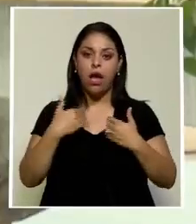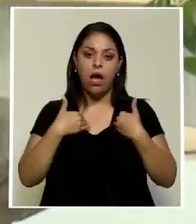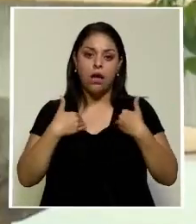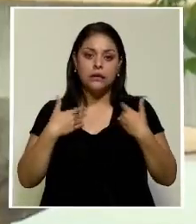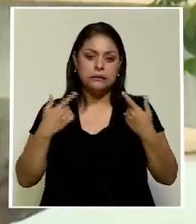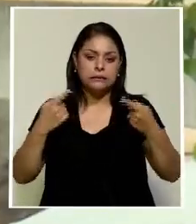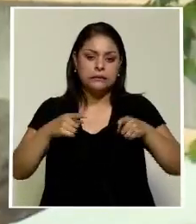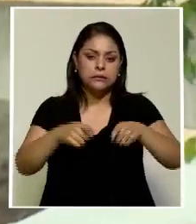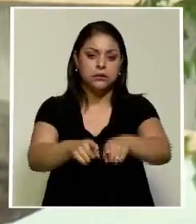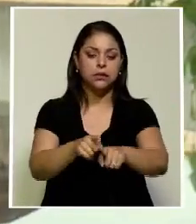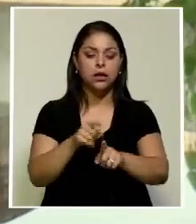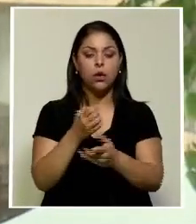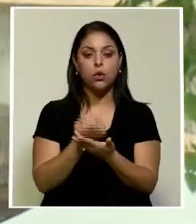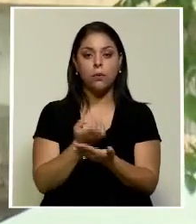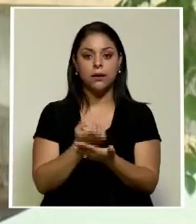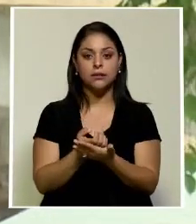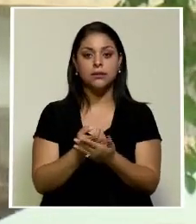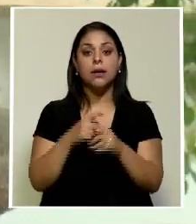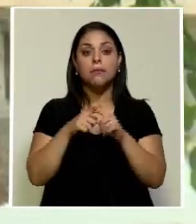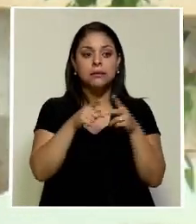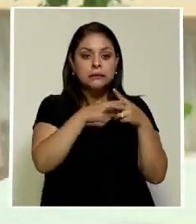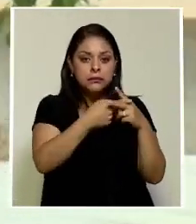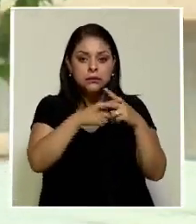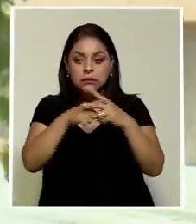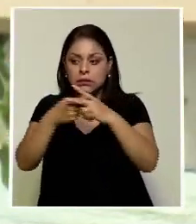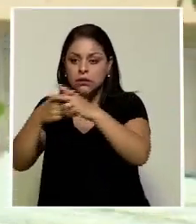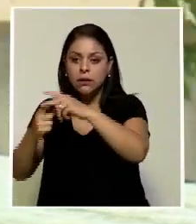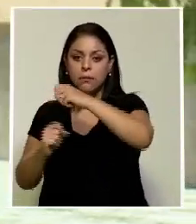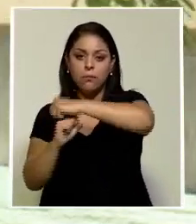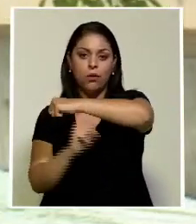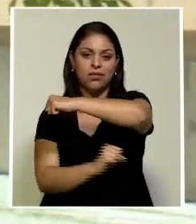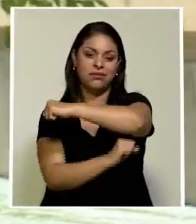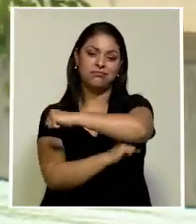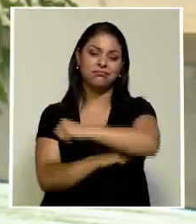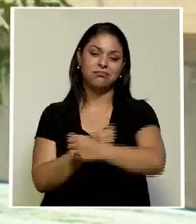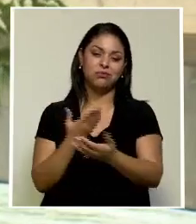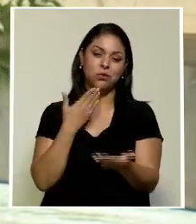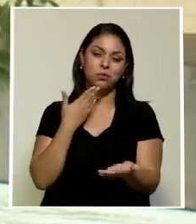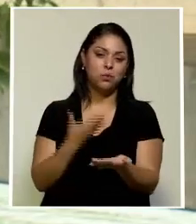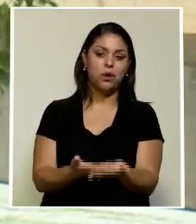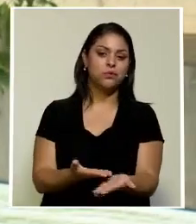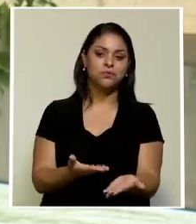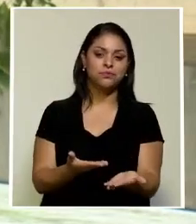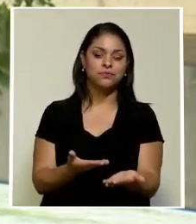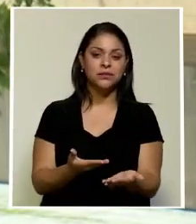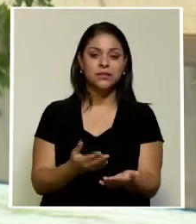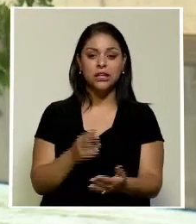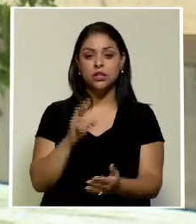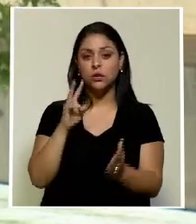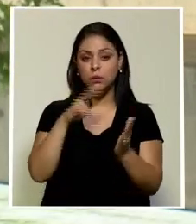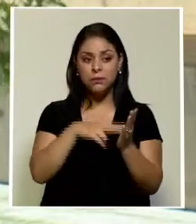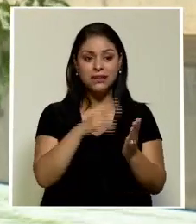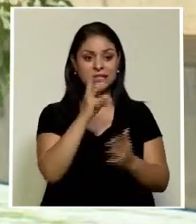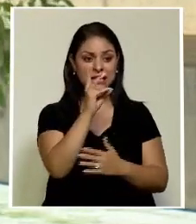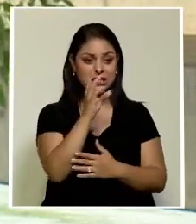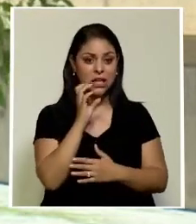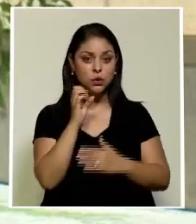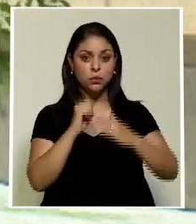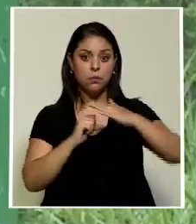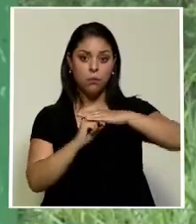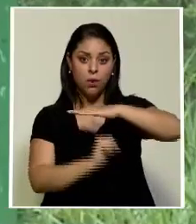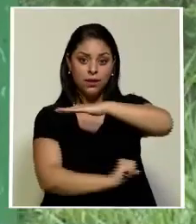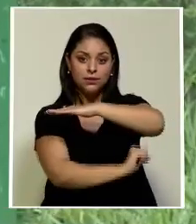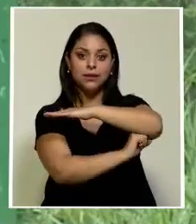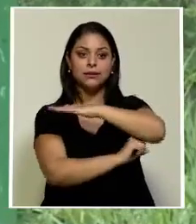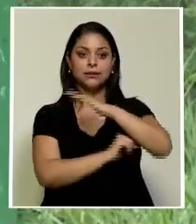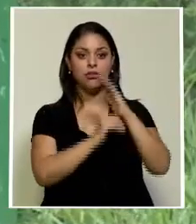repercusiones económicas. Sin embargo, el mantenimiento de los puentes en el país no ha sido el adecuado. De los 1.630 puentes registrados en el sistema